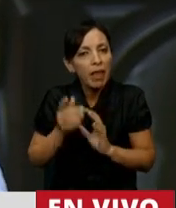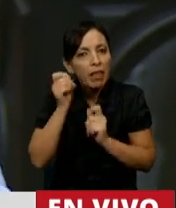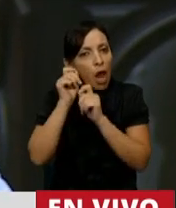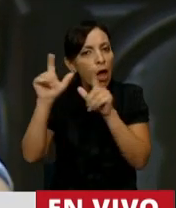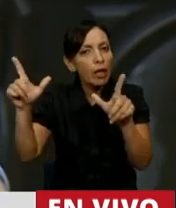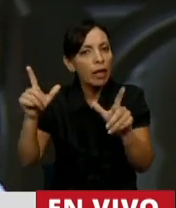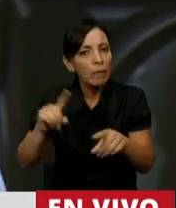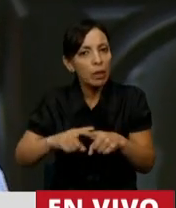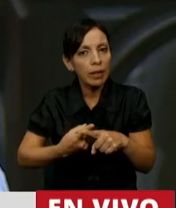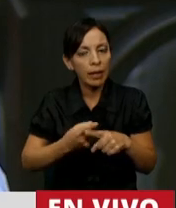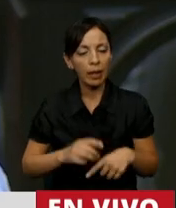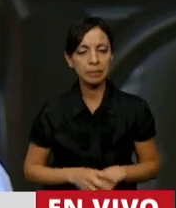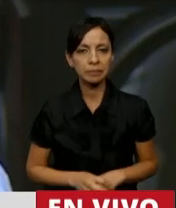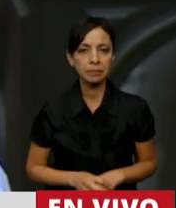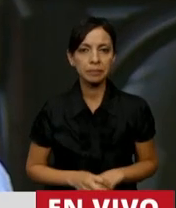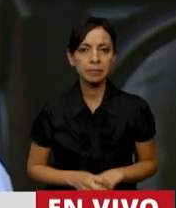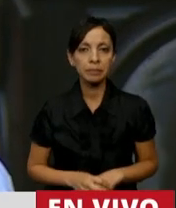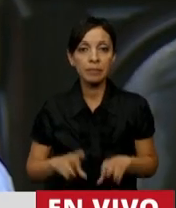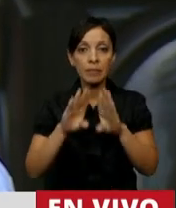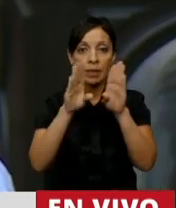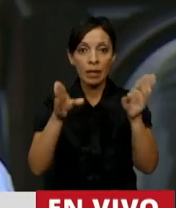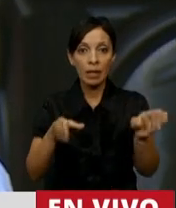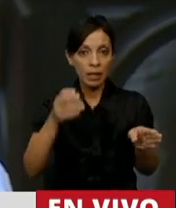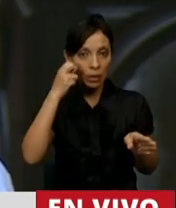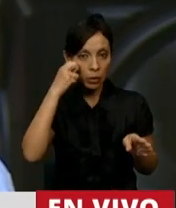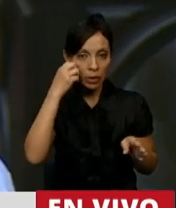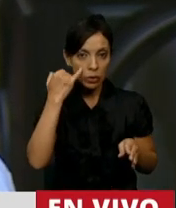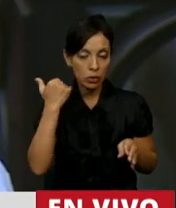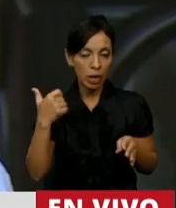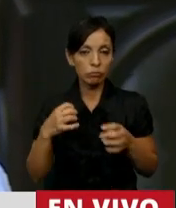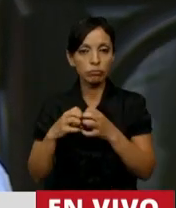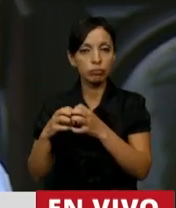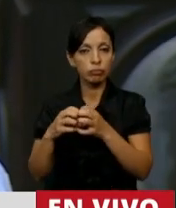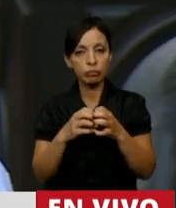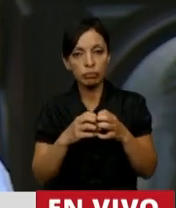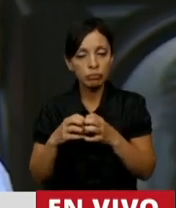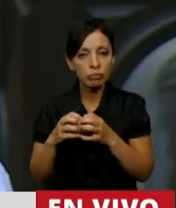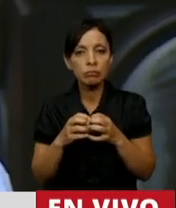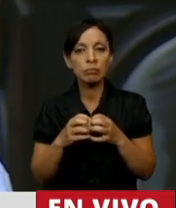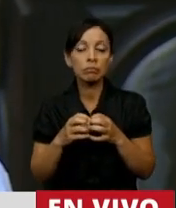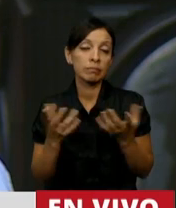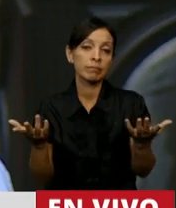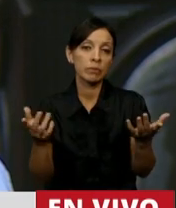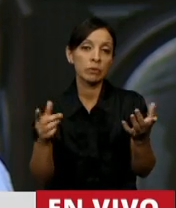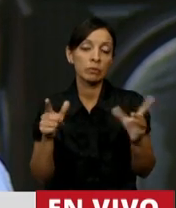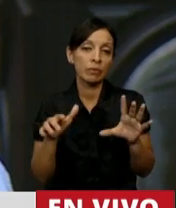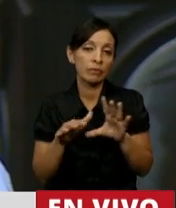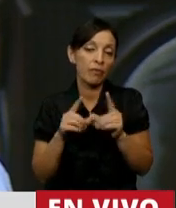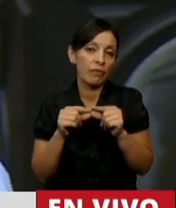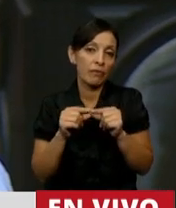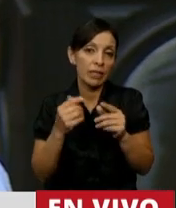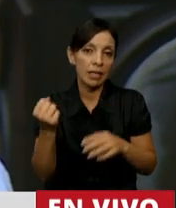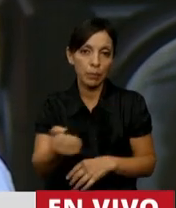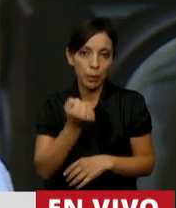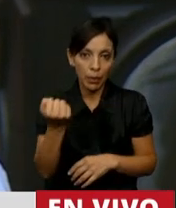en este mismo recinto se han debatido y en una fecha tan importante como ésta se han